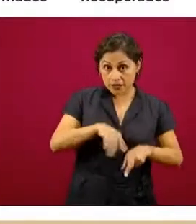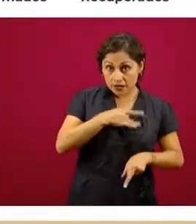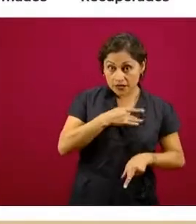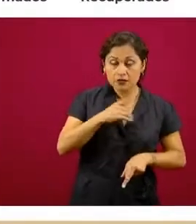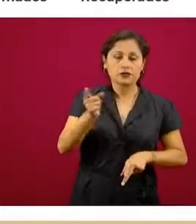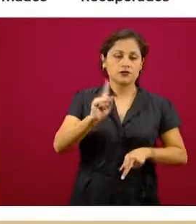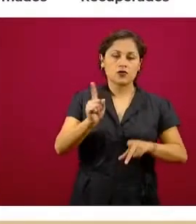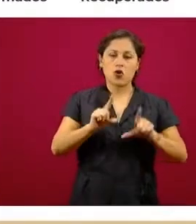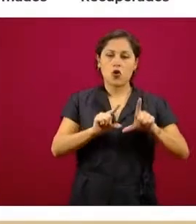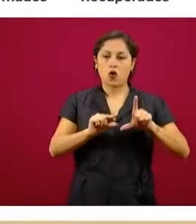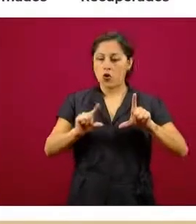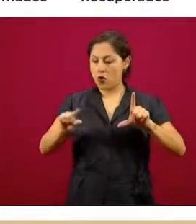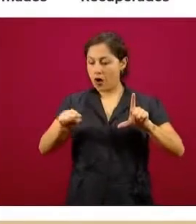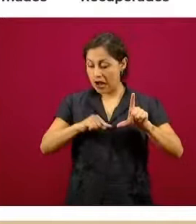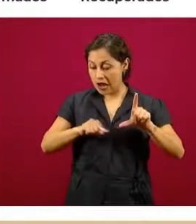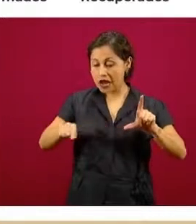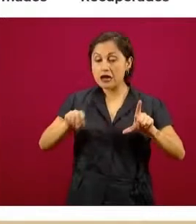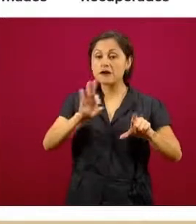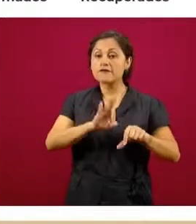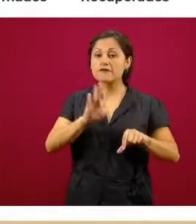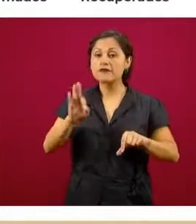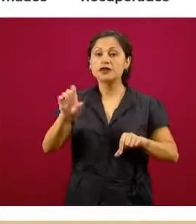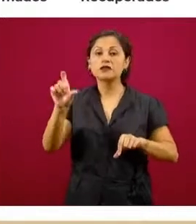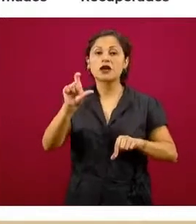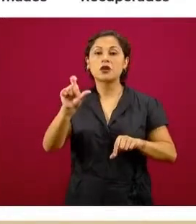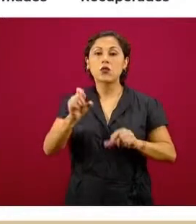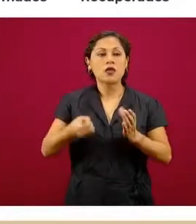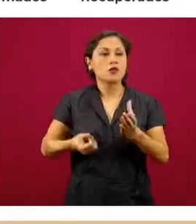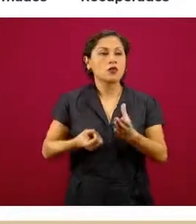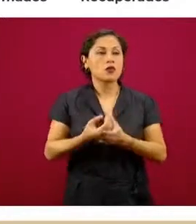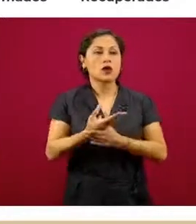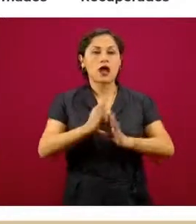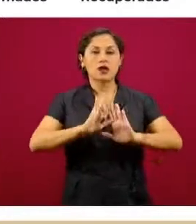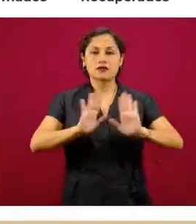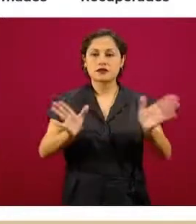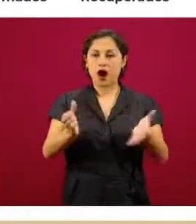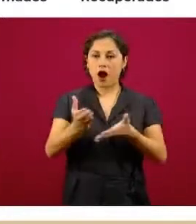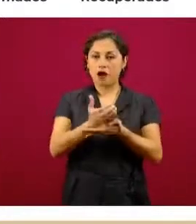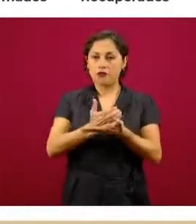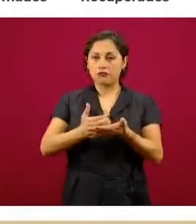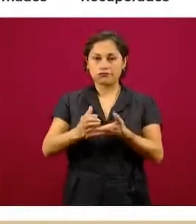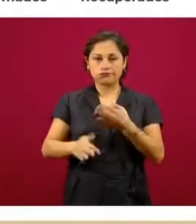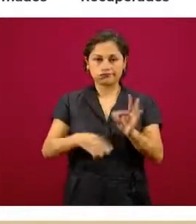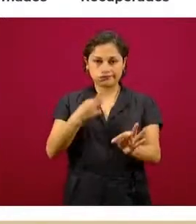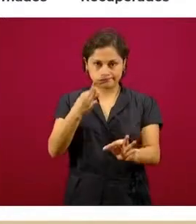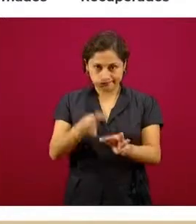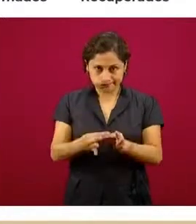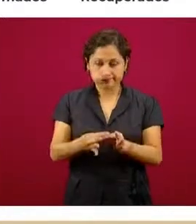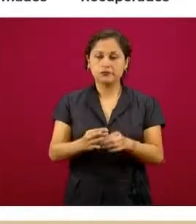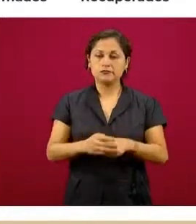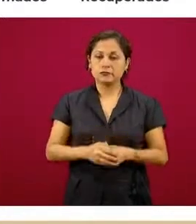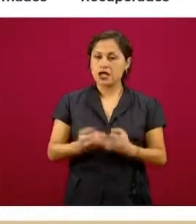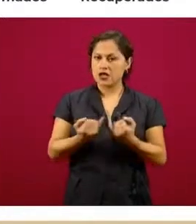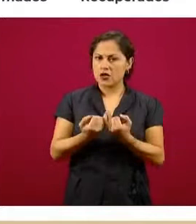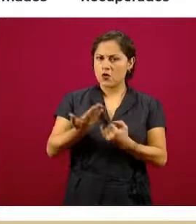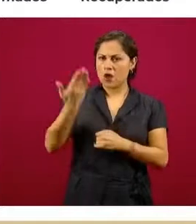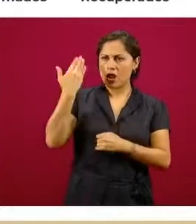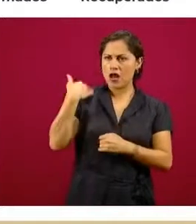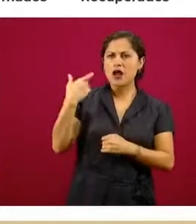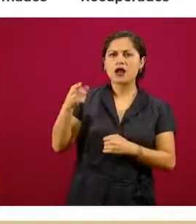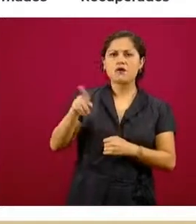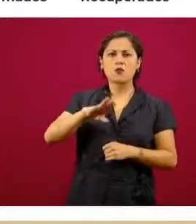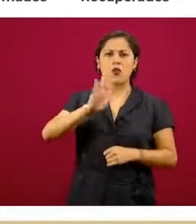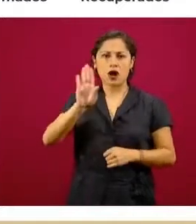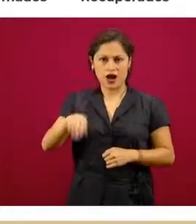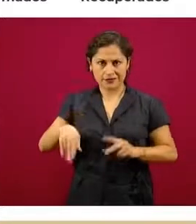síntomas, como son las gráficas de la curva epidémica o la fecha en la que ocurrió la defunción, en el caso de las defunciones. Esto es por la fecha